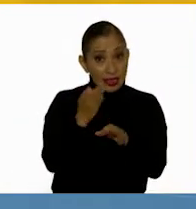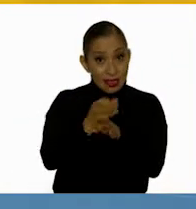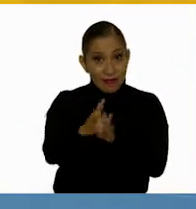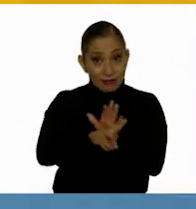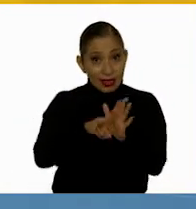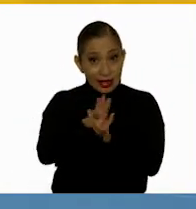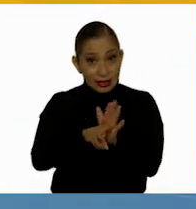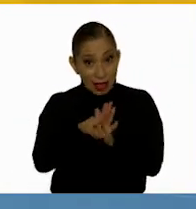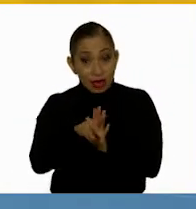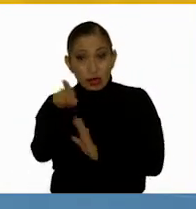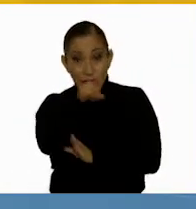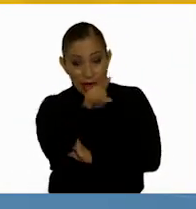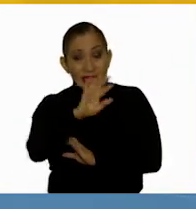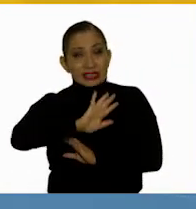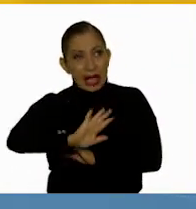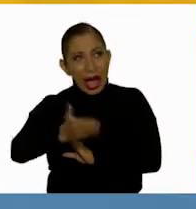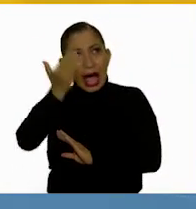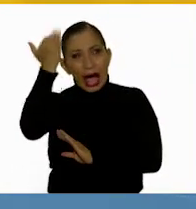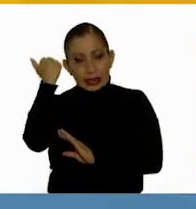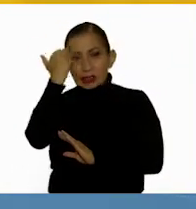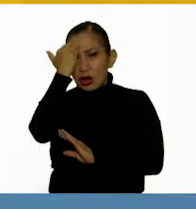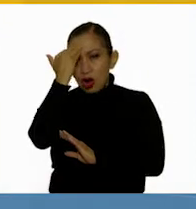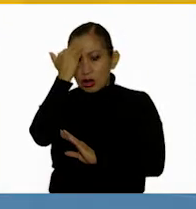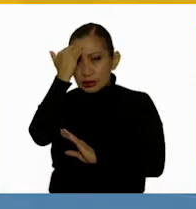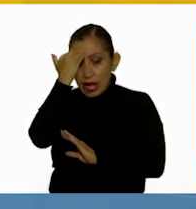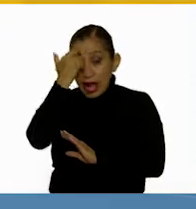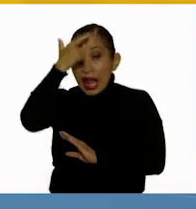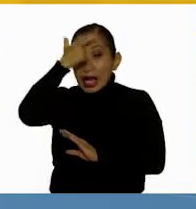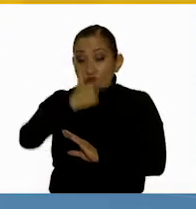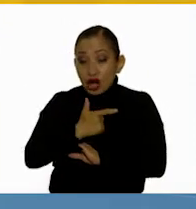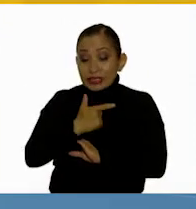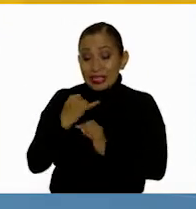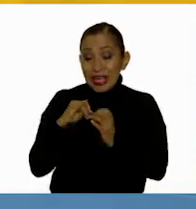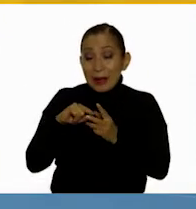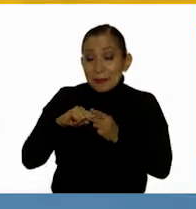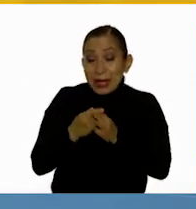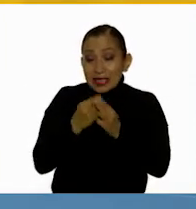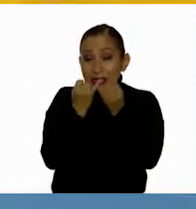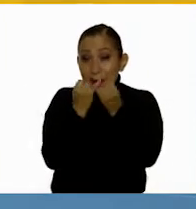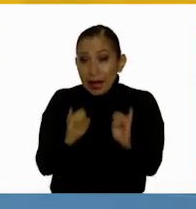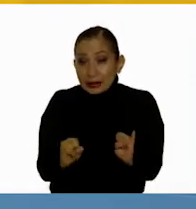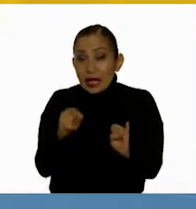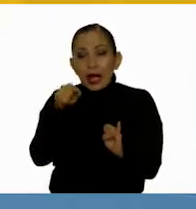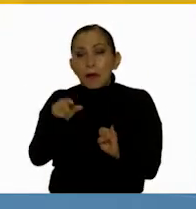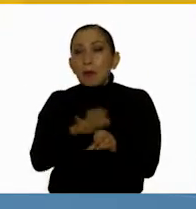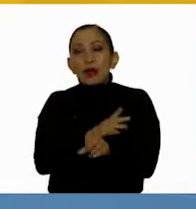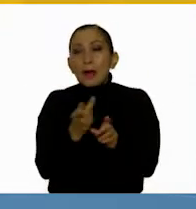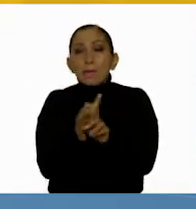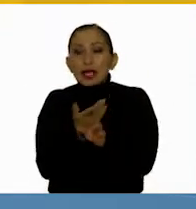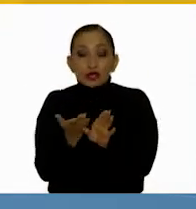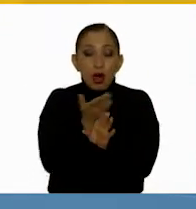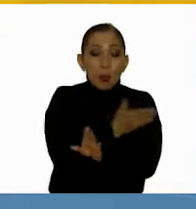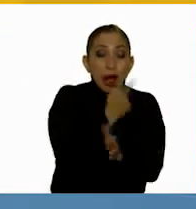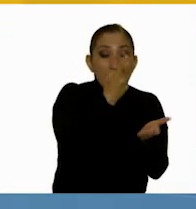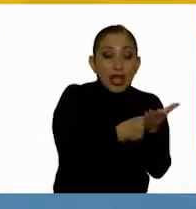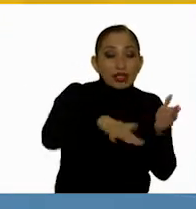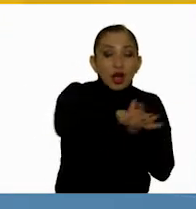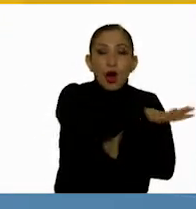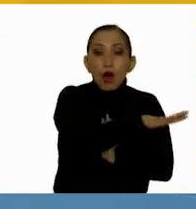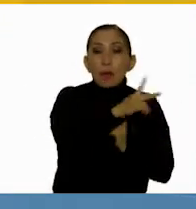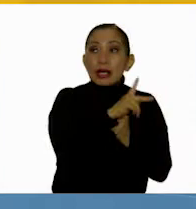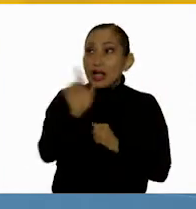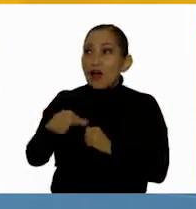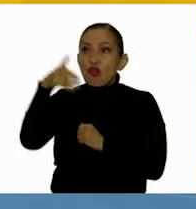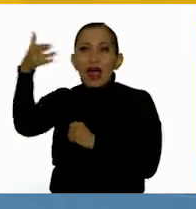video, y que ustedes ya estudiaron, el inicio de la lucha por la independencia fue producto de diversos factores, tanto internos como